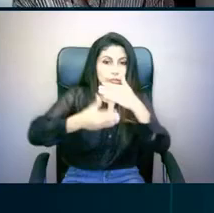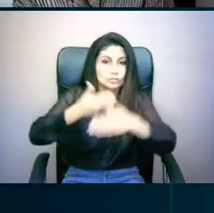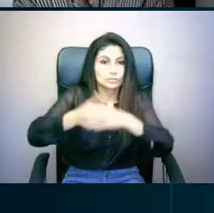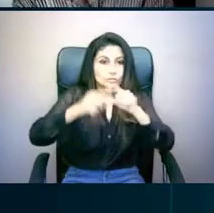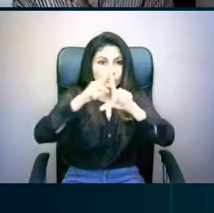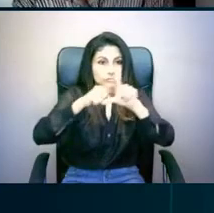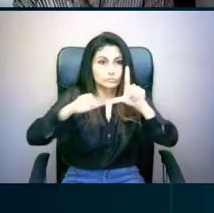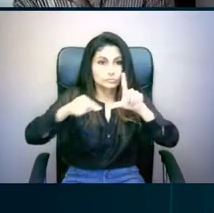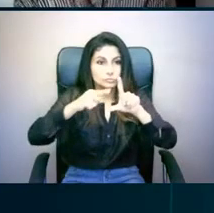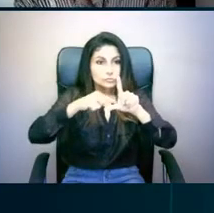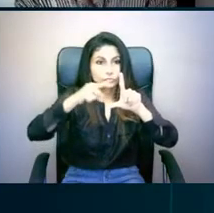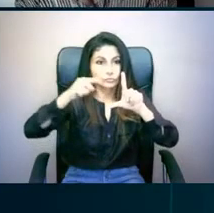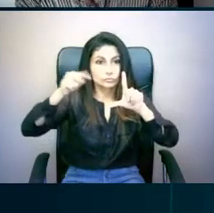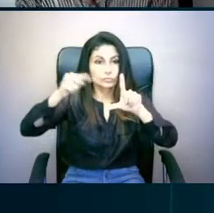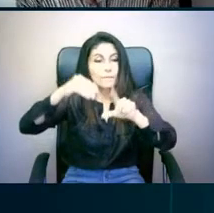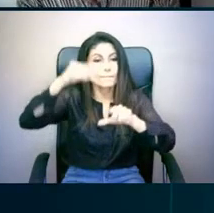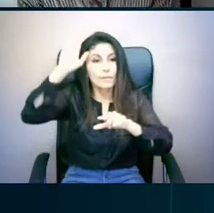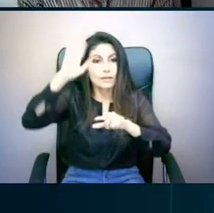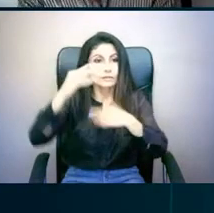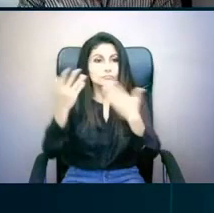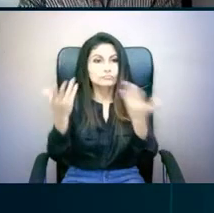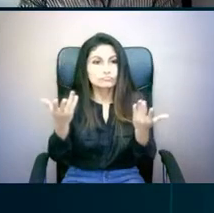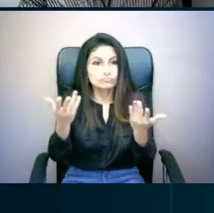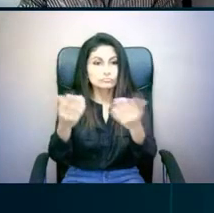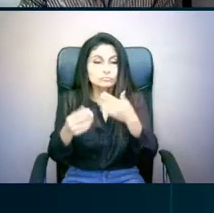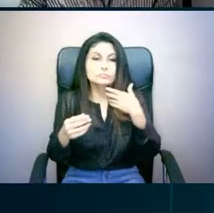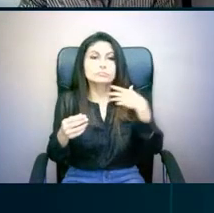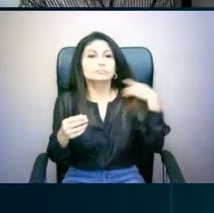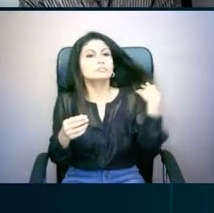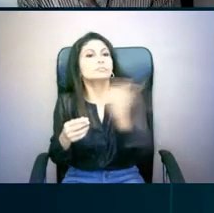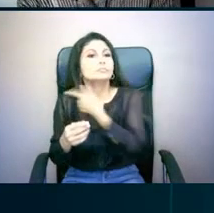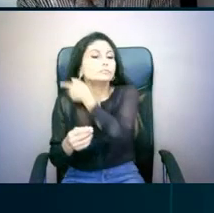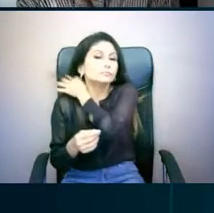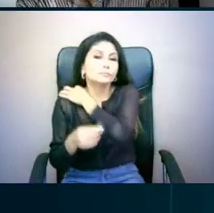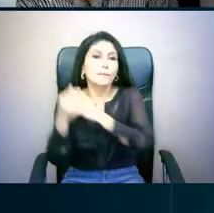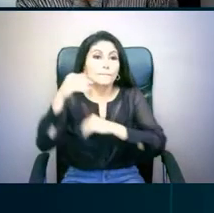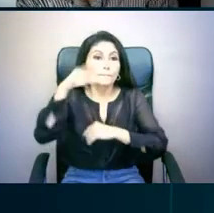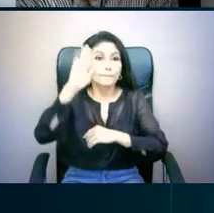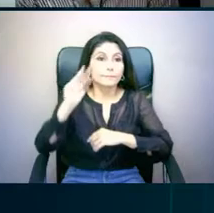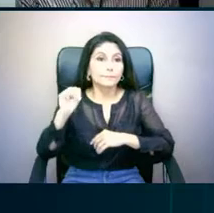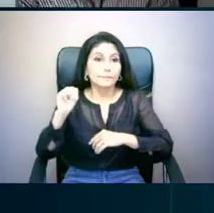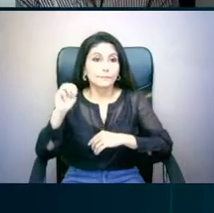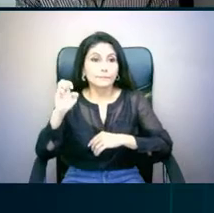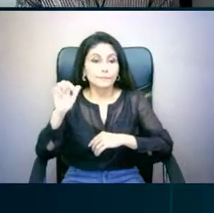que el que más nos generó, el que más metano nos generó,